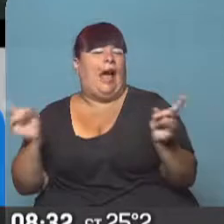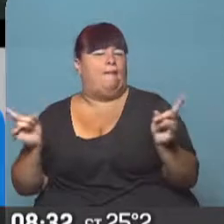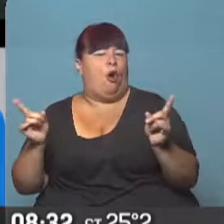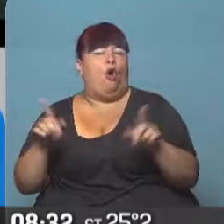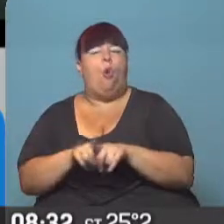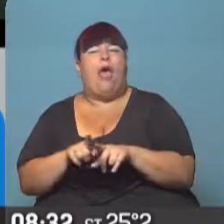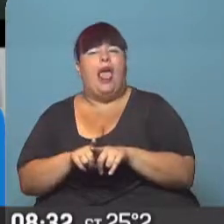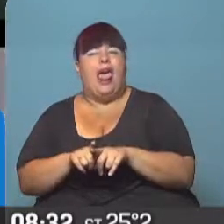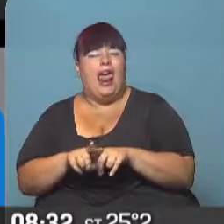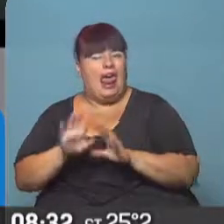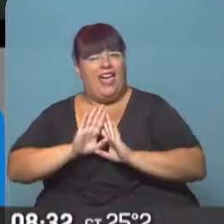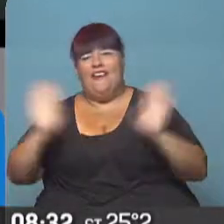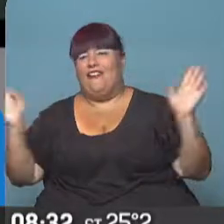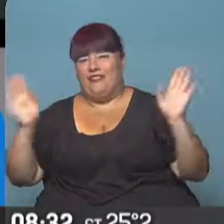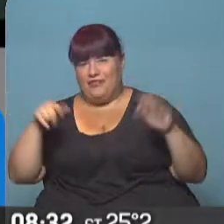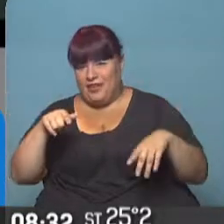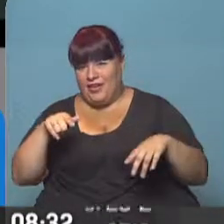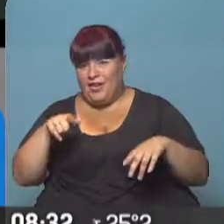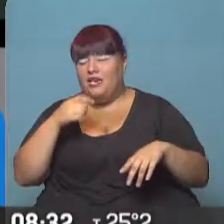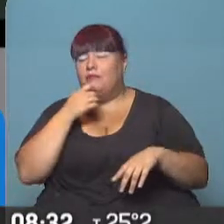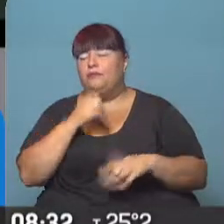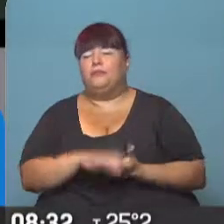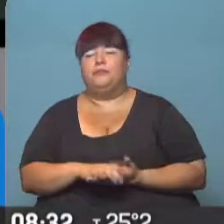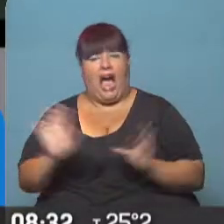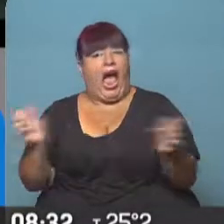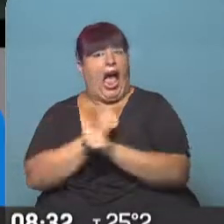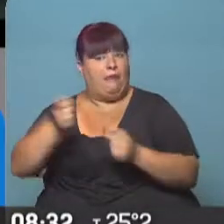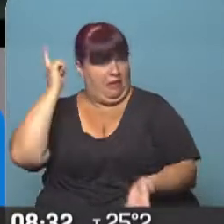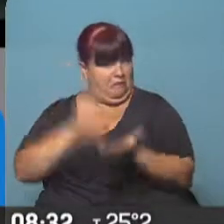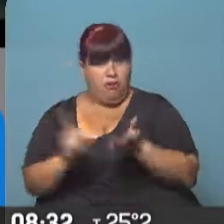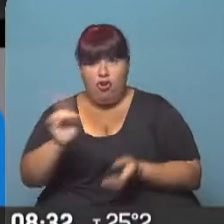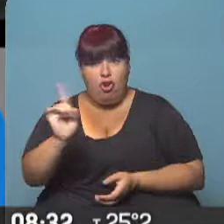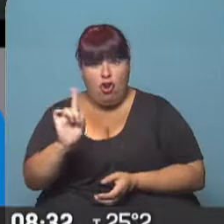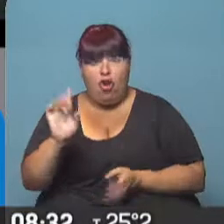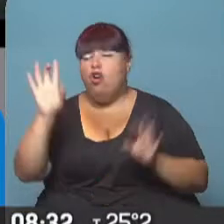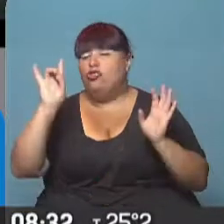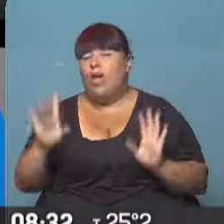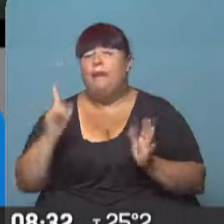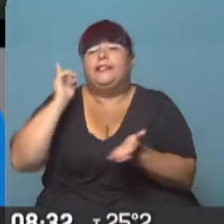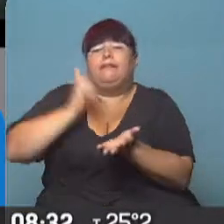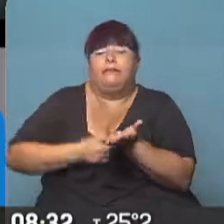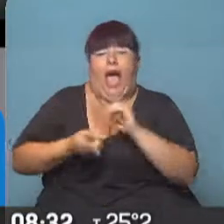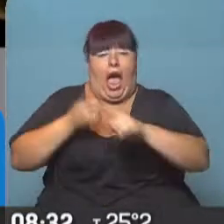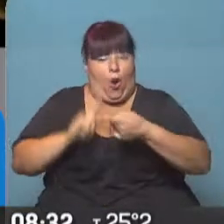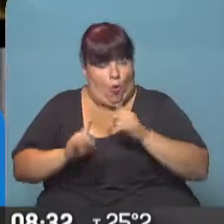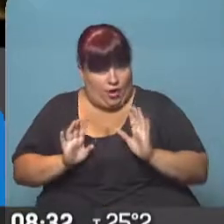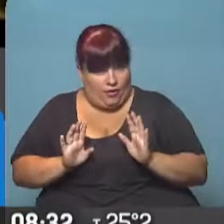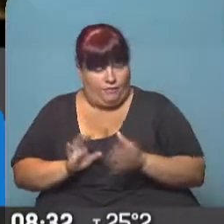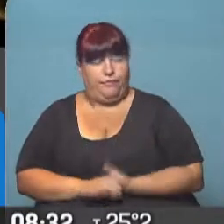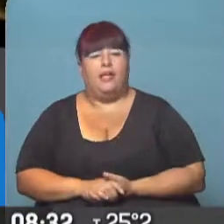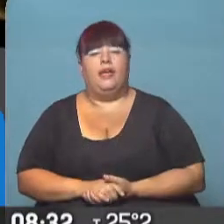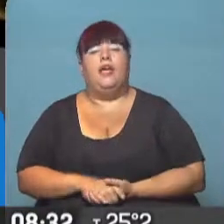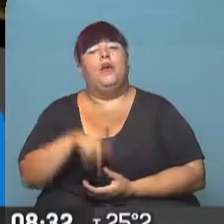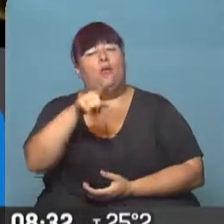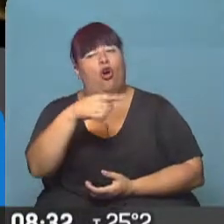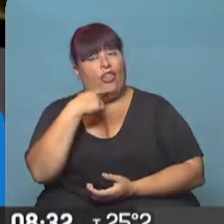esto ya dejó vivo confirmó el DNU, simplemente dictaminamos. Esto ahora, va a debate.